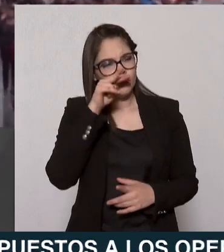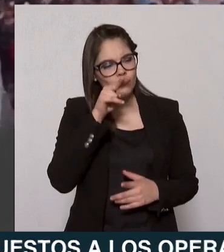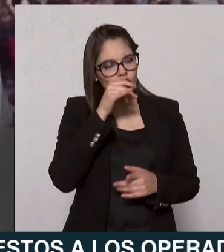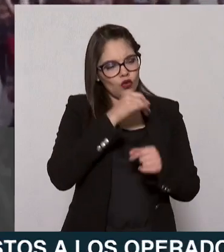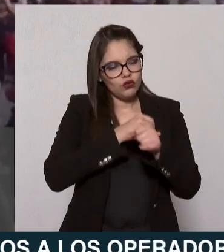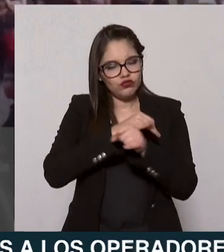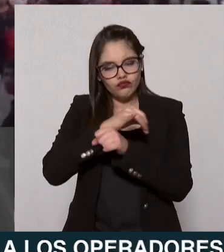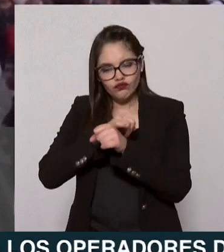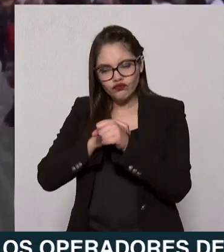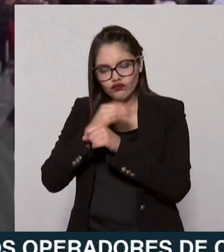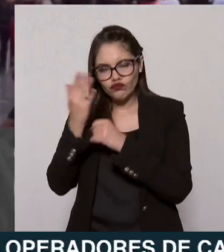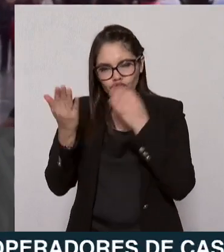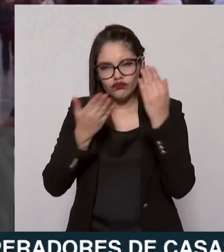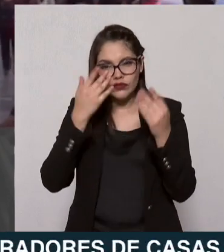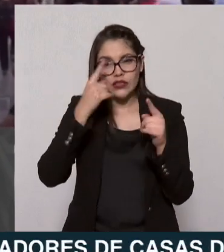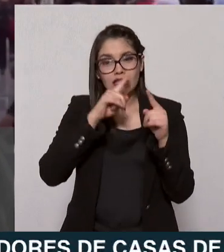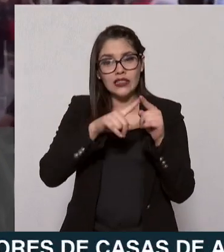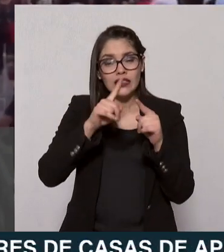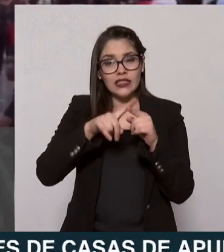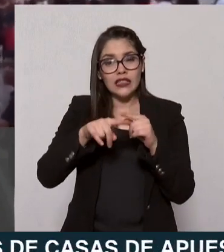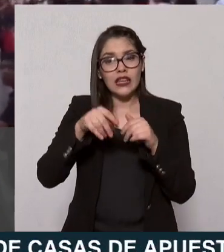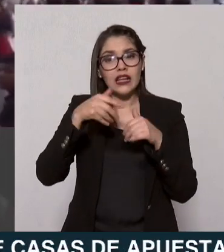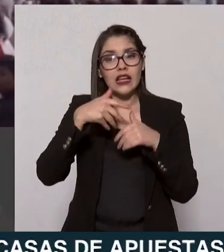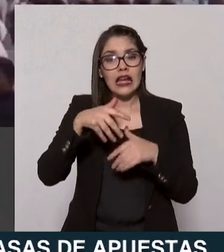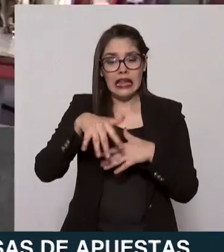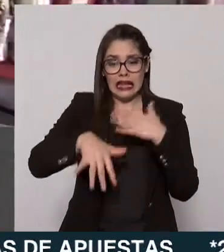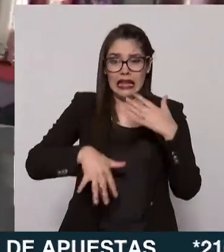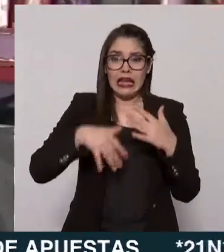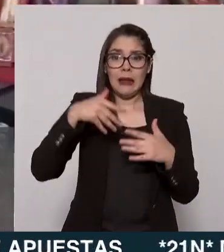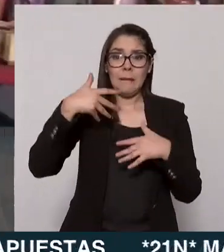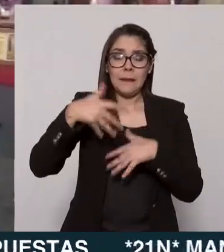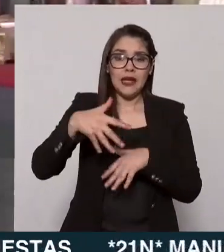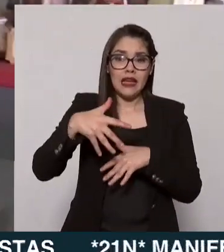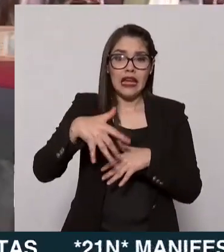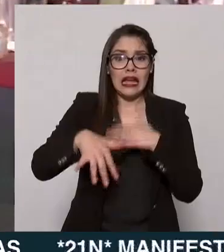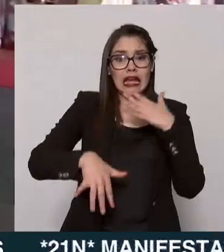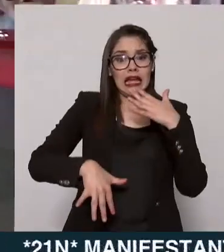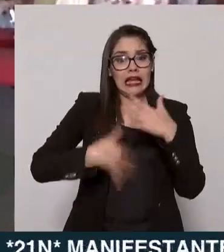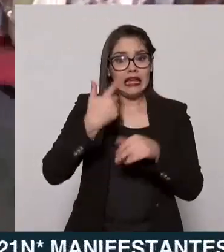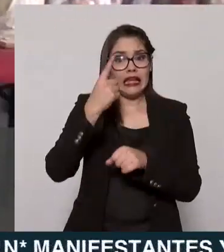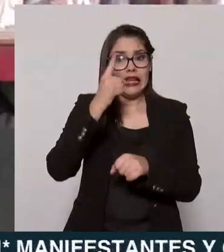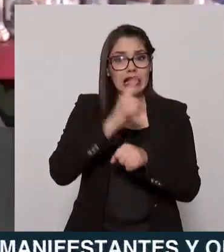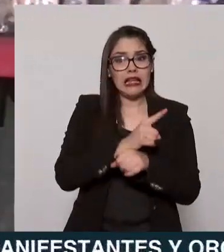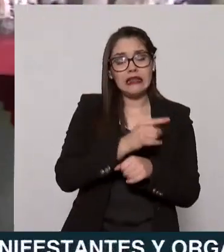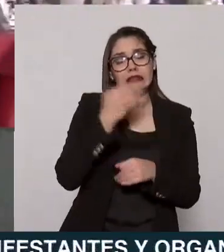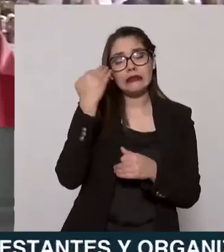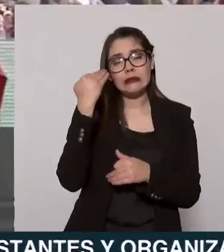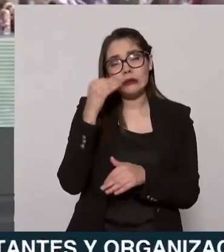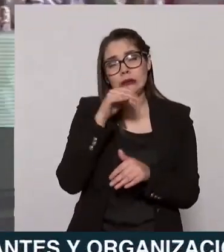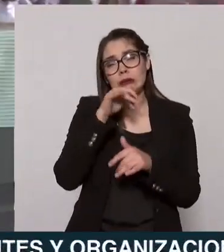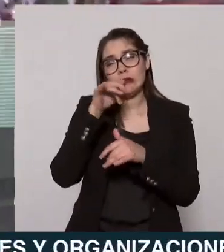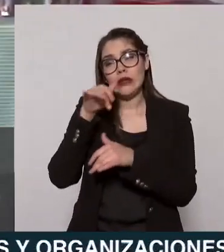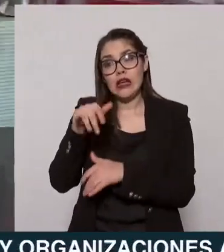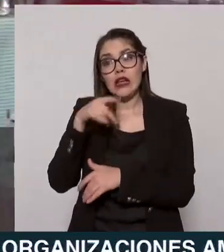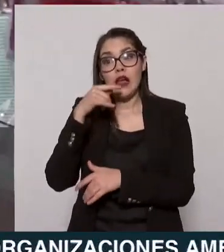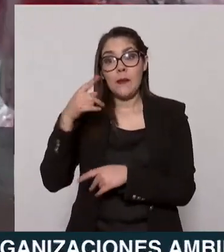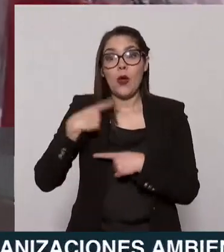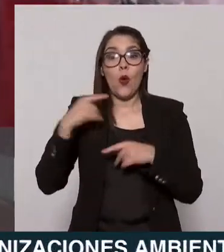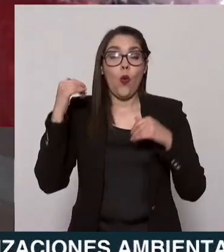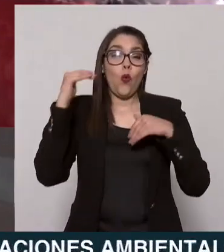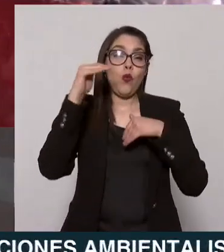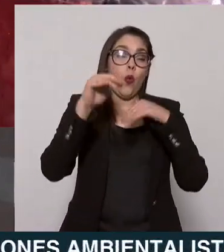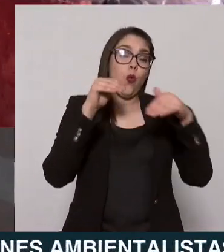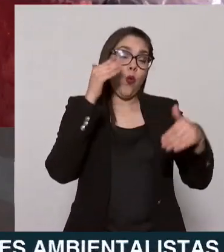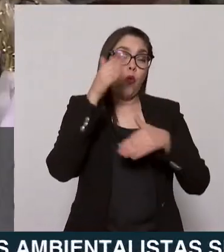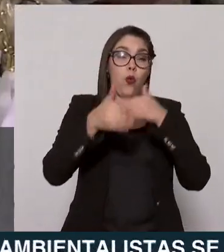hay peregrinaciones que tardan 15 días en llegar. Ahora, no es que todos los que llegan a la Basílica son los que salieron. Lo